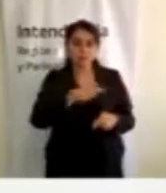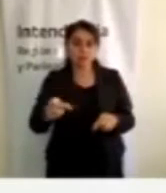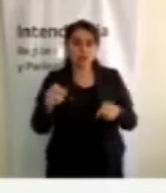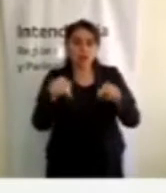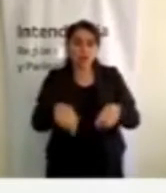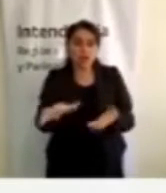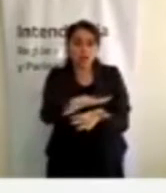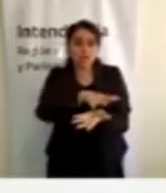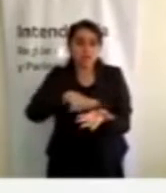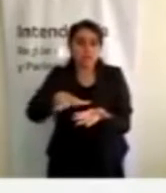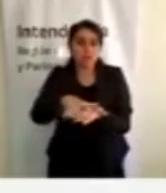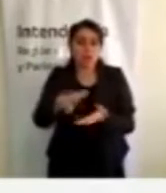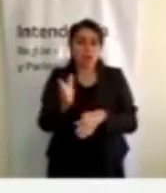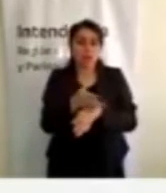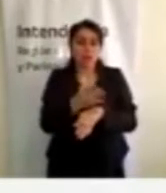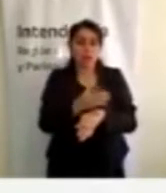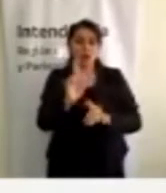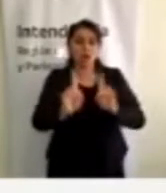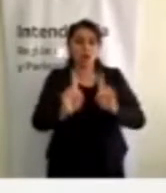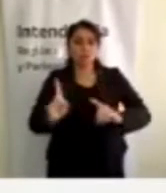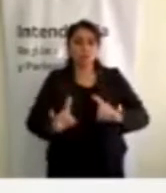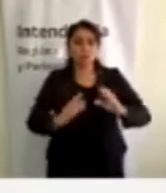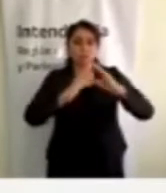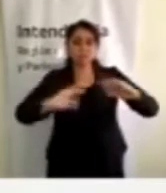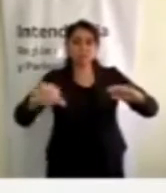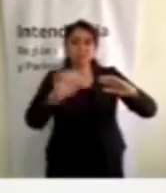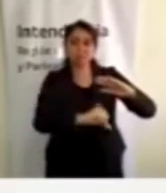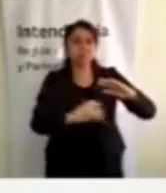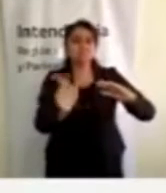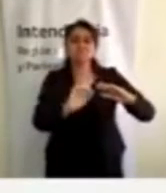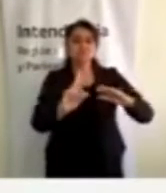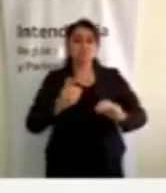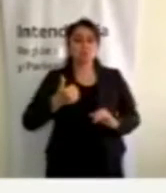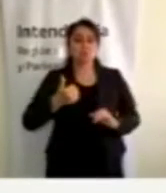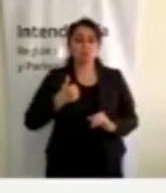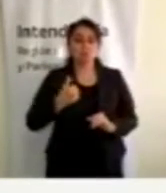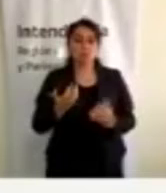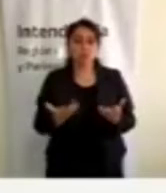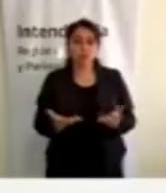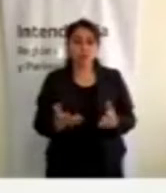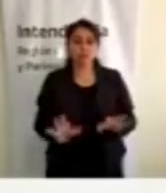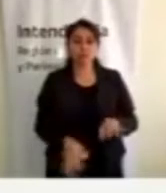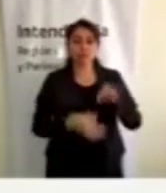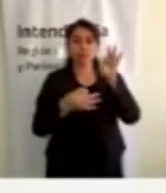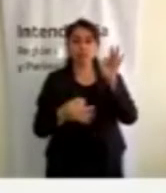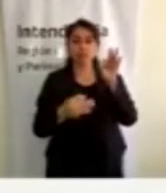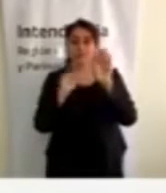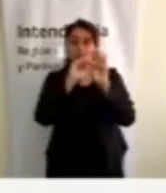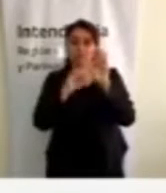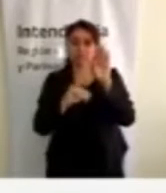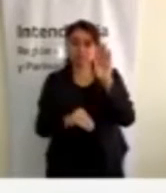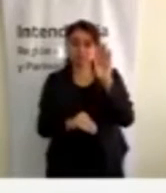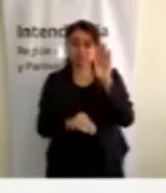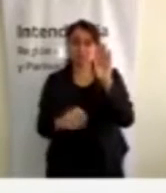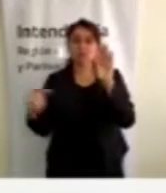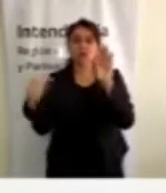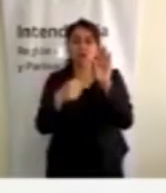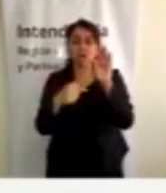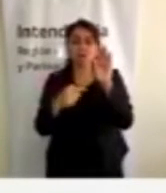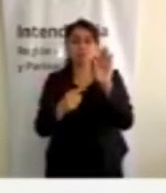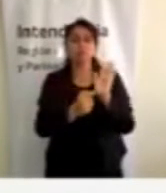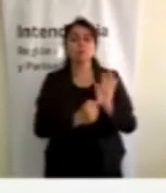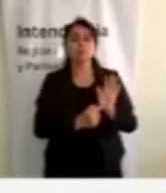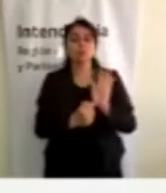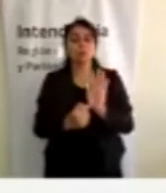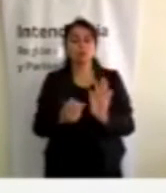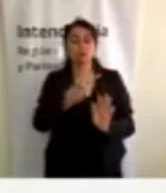comportamiento y están infringiendo esa cuarentena. Y enviar este listado no es grato porque significa que nosotros somos muy